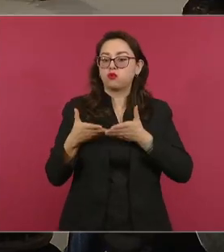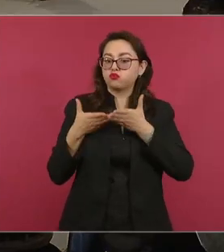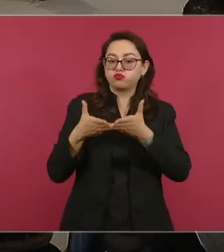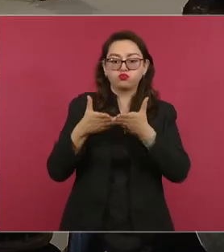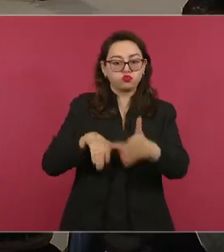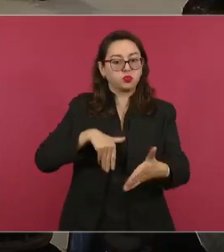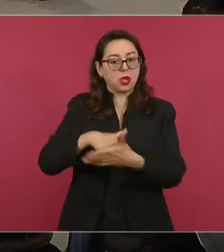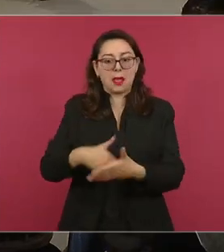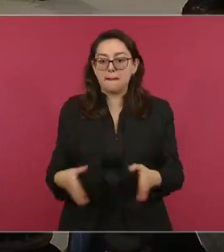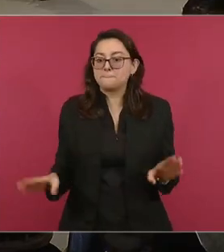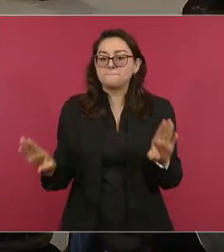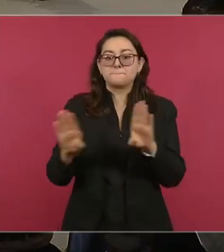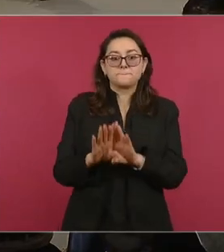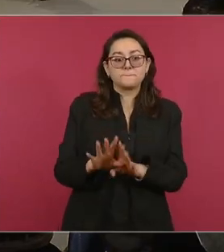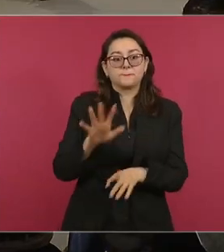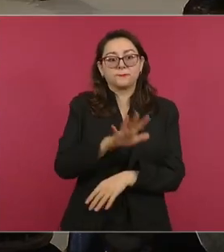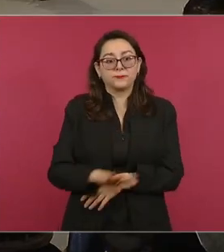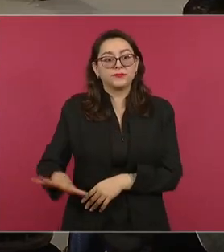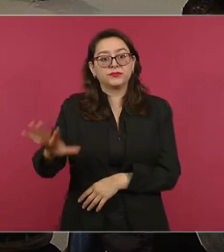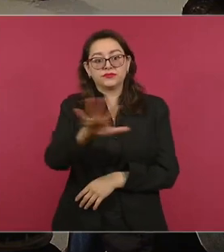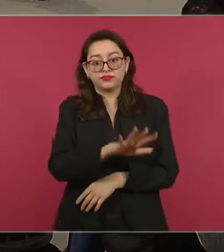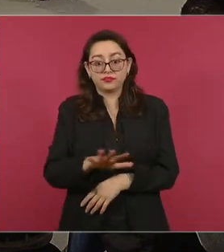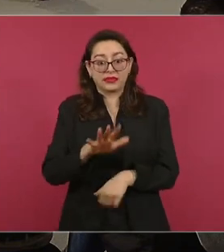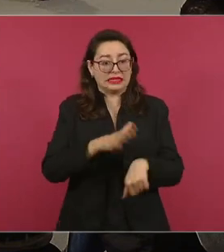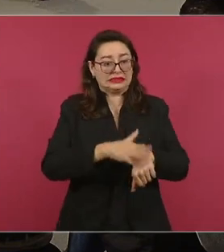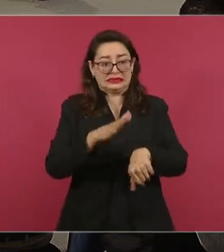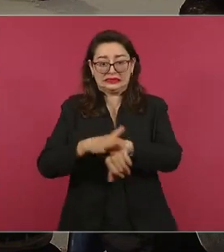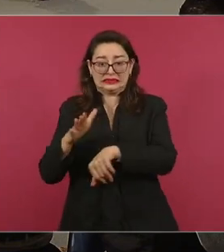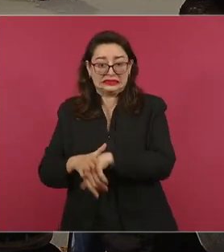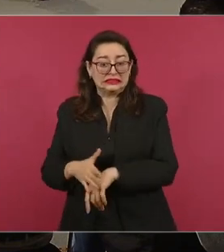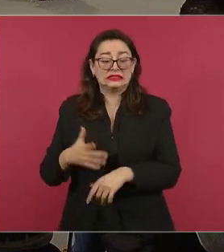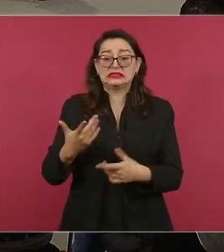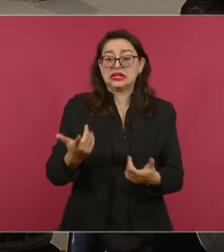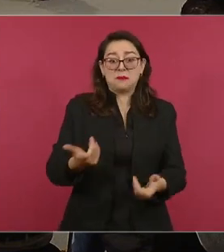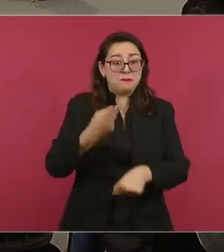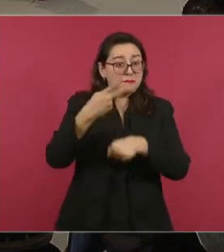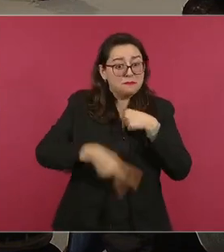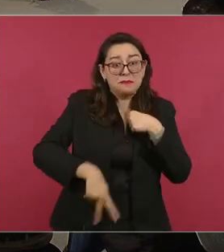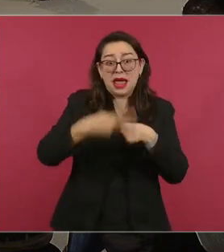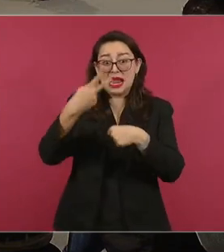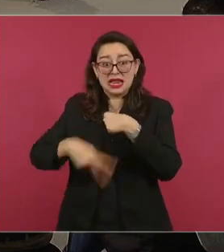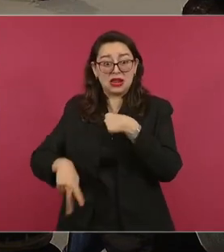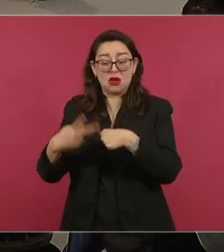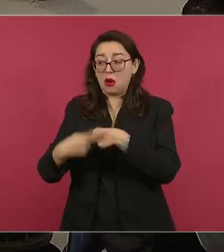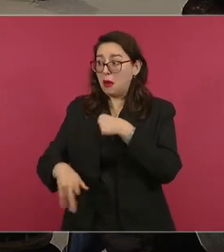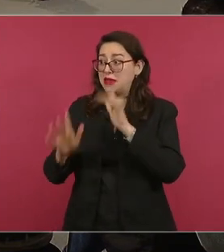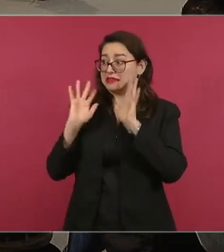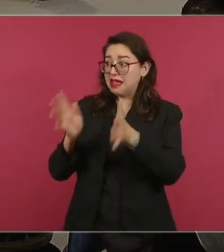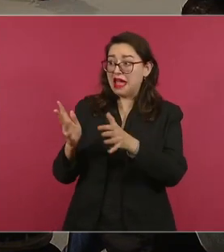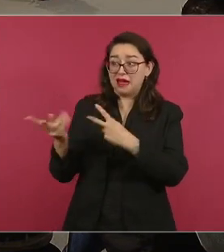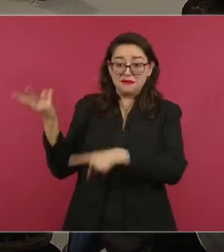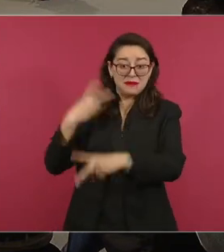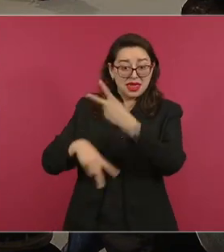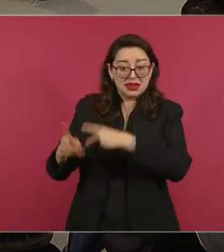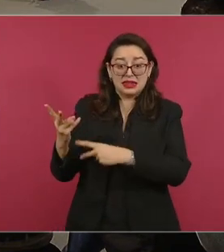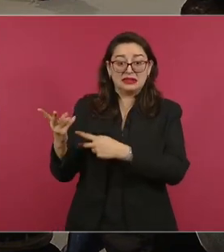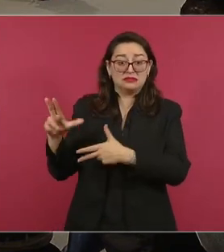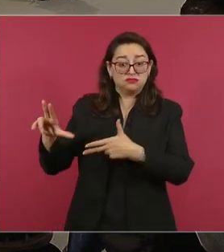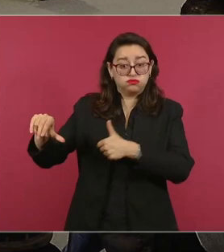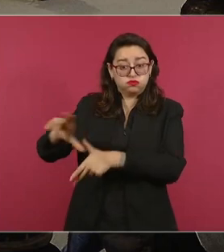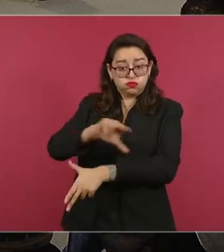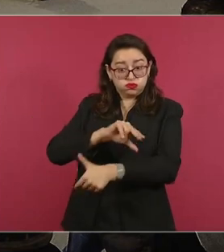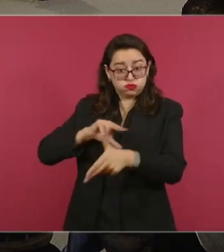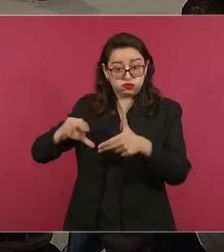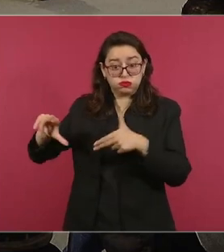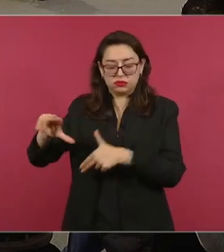y el estado de Guerrero, Enrique, se encuentra en alerta máxima por la proximidad de este fenómeno hidrometeorológico que durante el